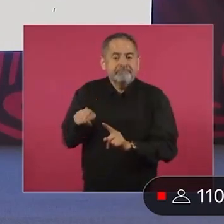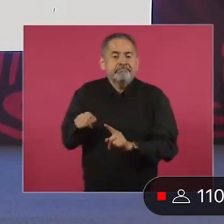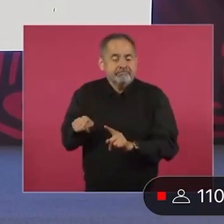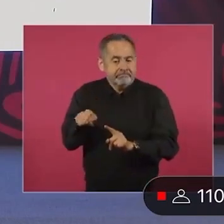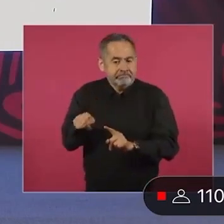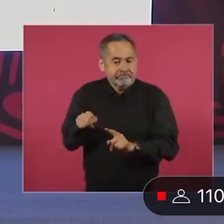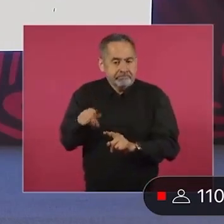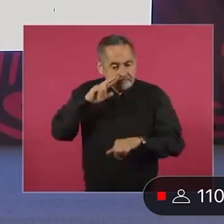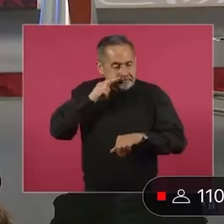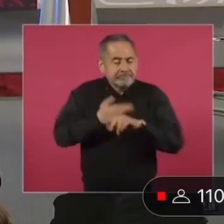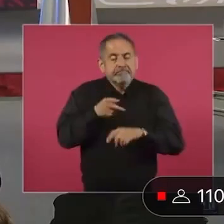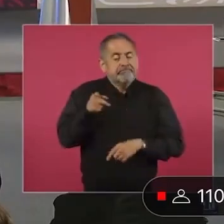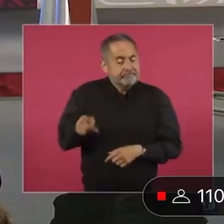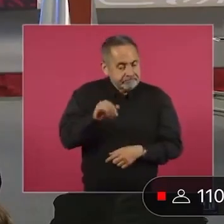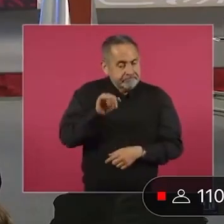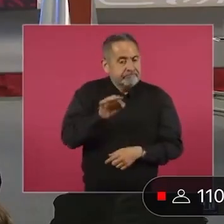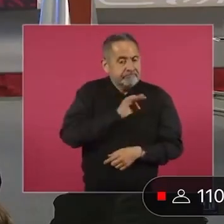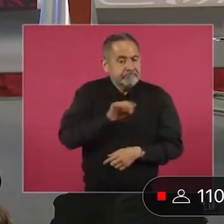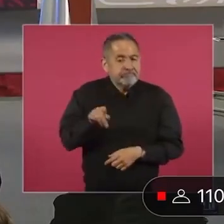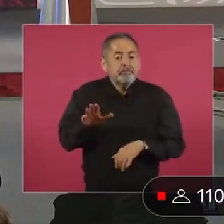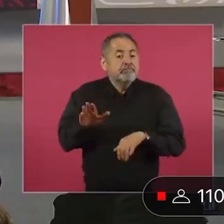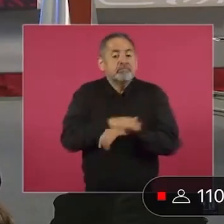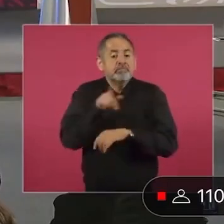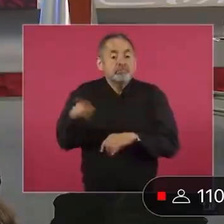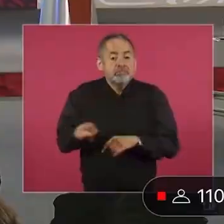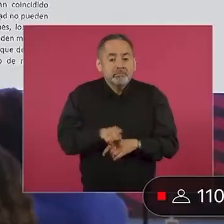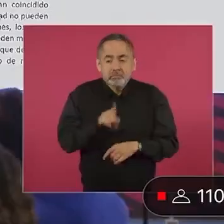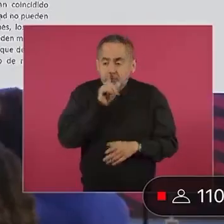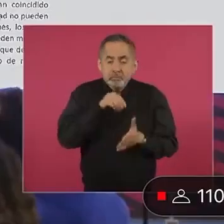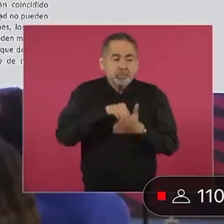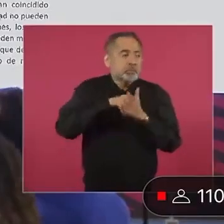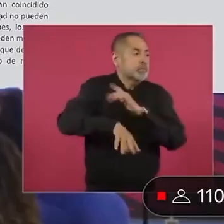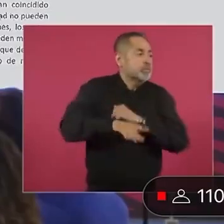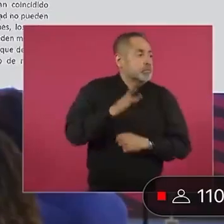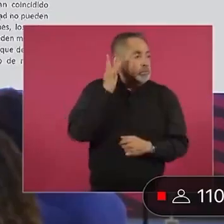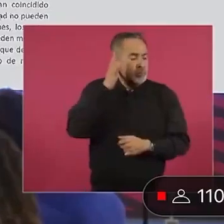resultar responsables por el delito de omisión